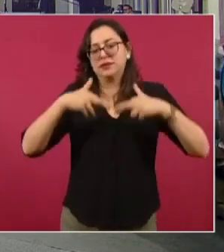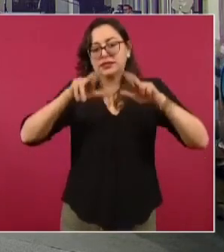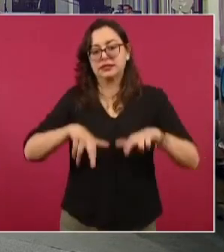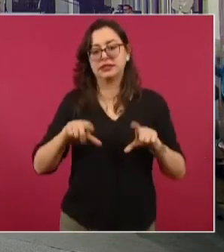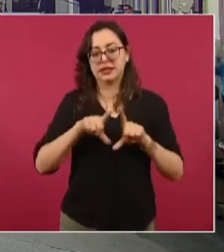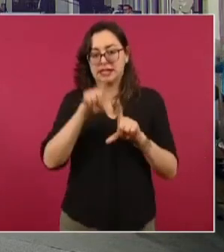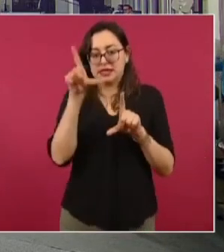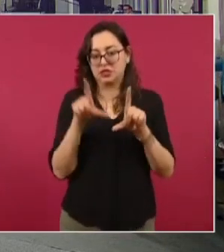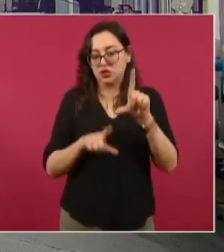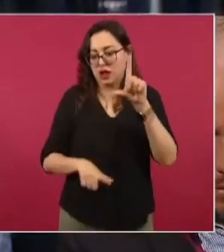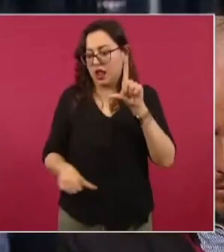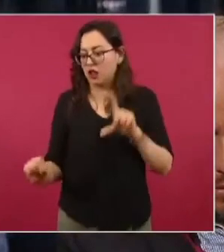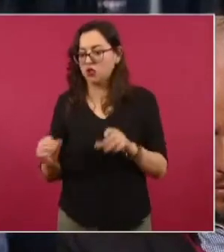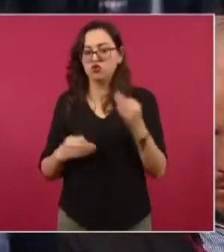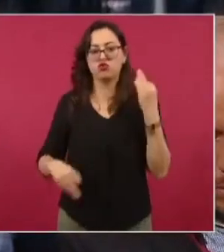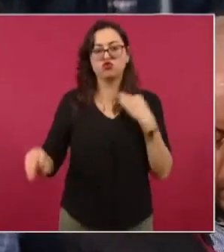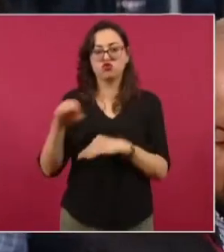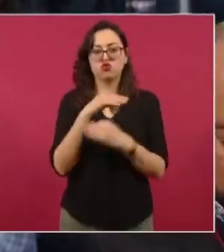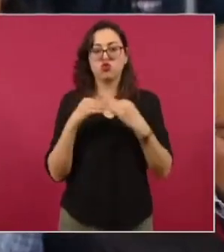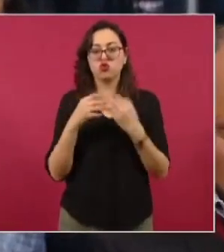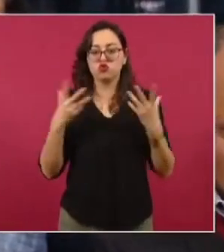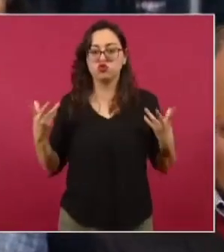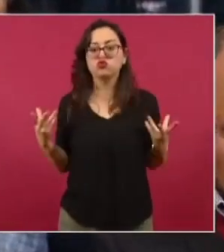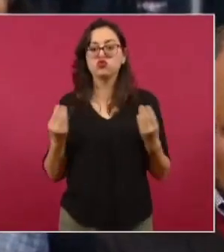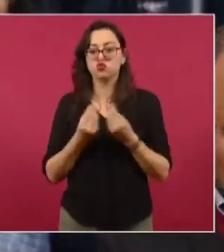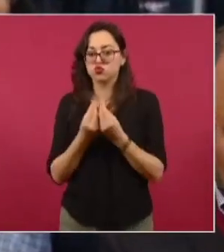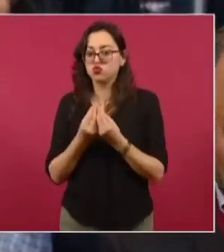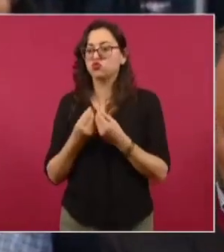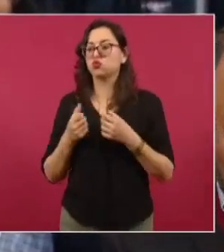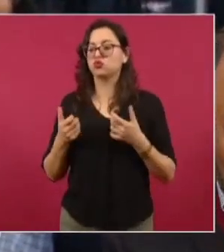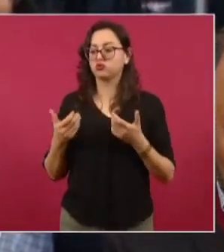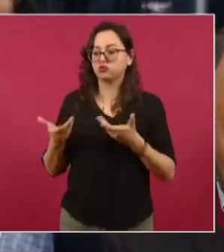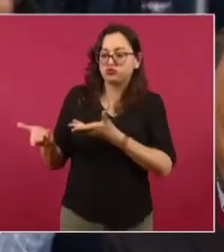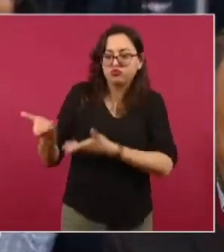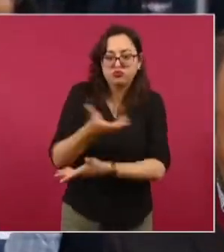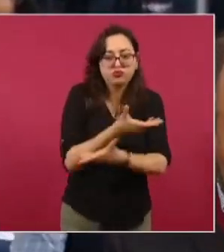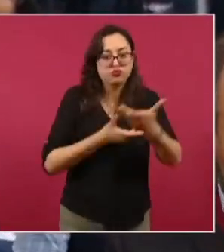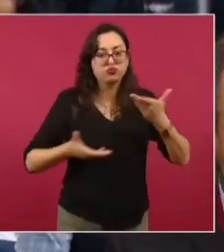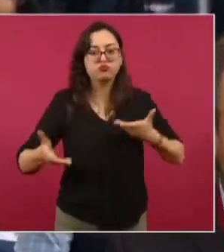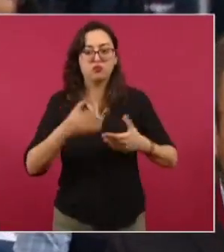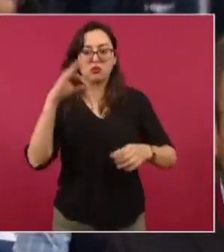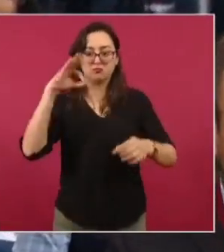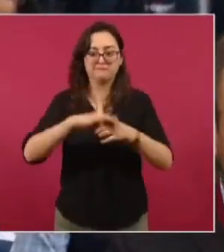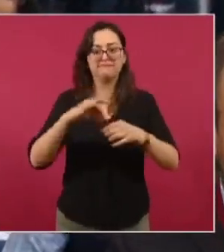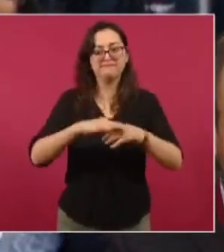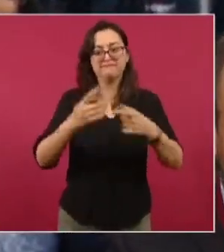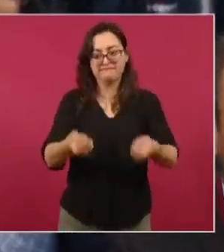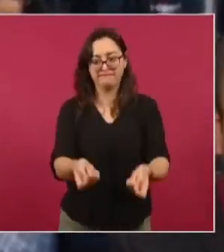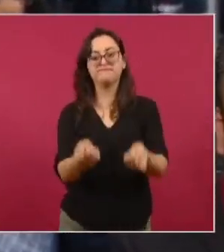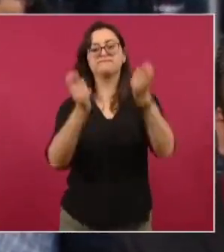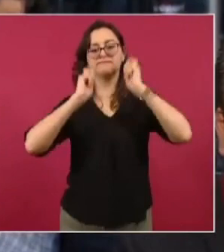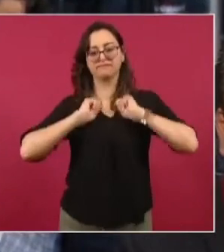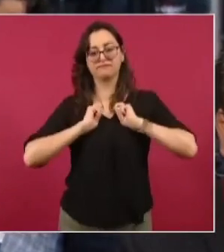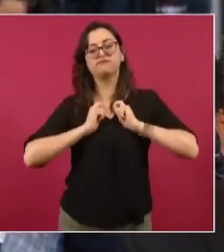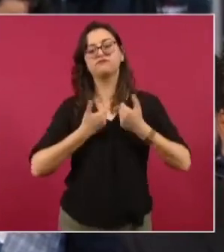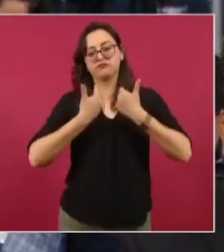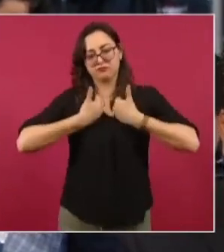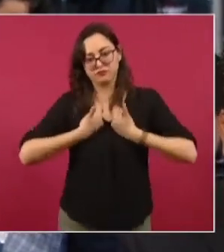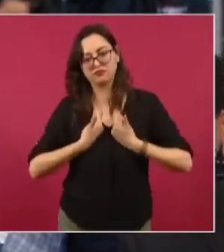todas las radios del país en elección democrática como debe de ser para estas organizaciones decidieron que